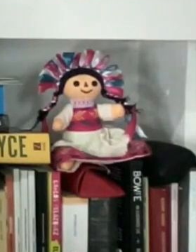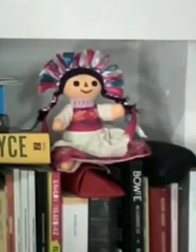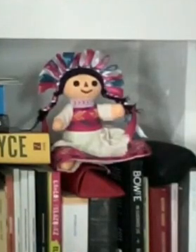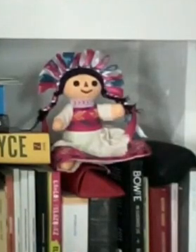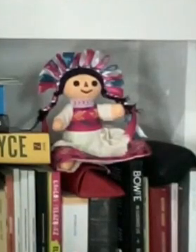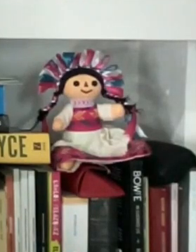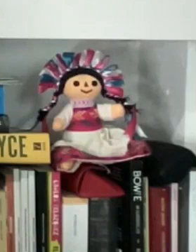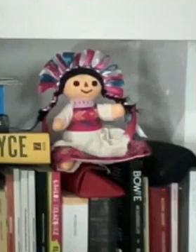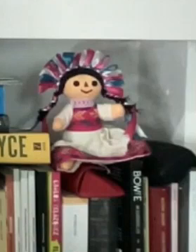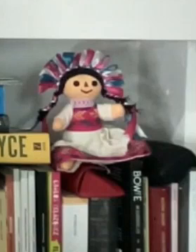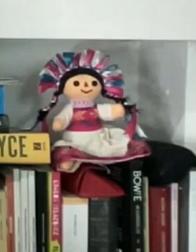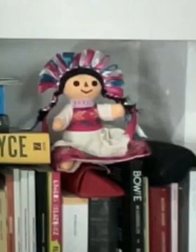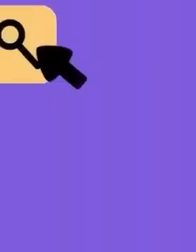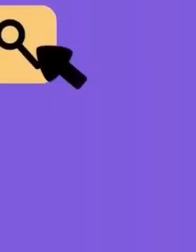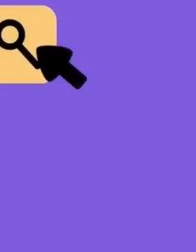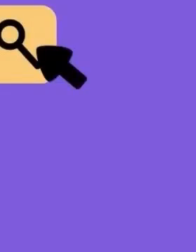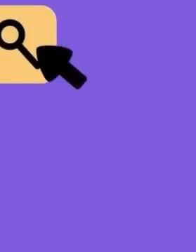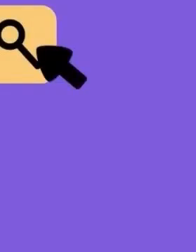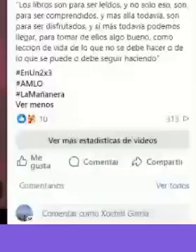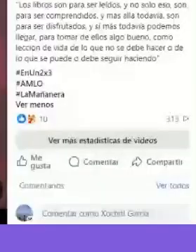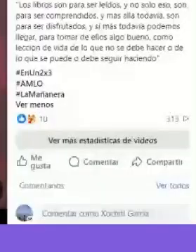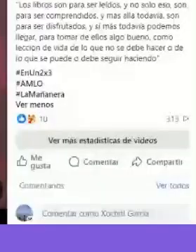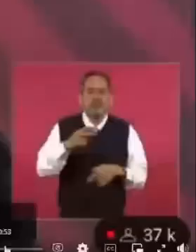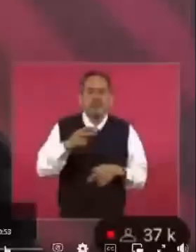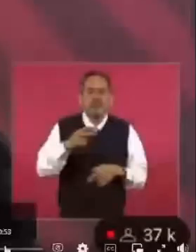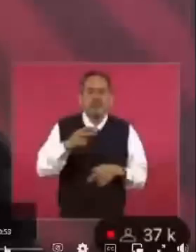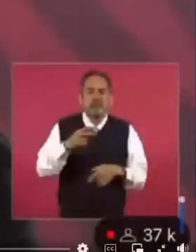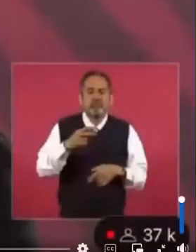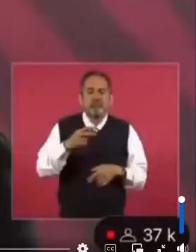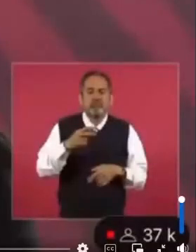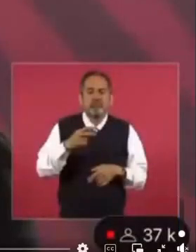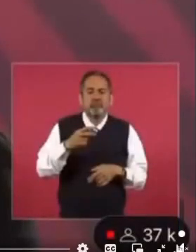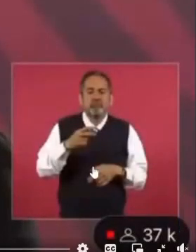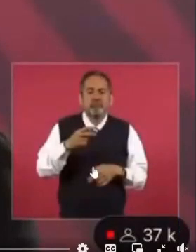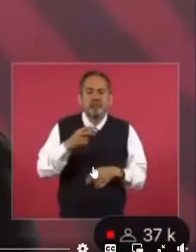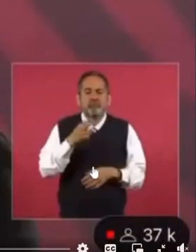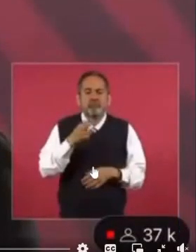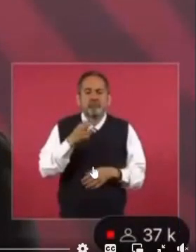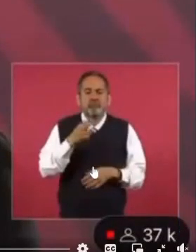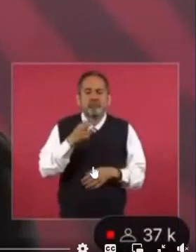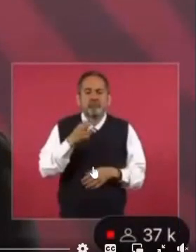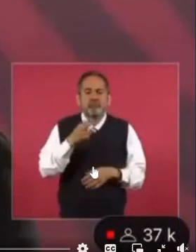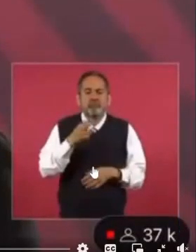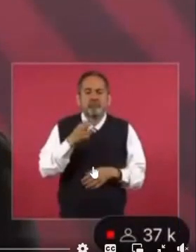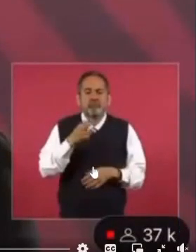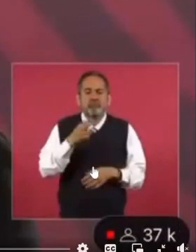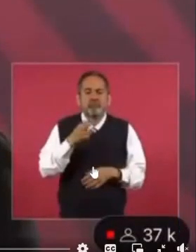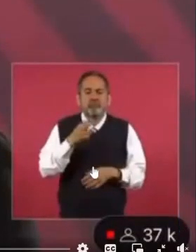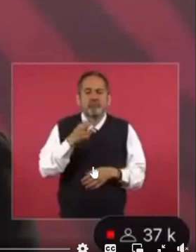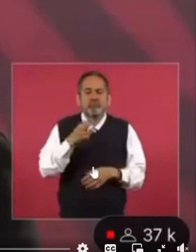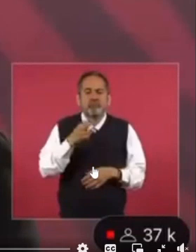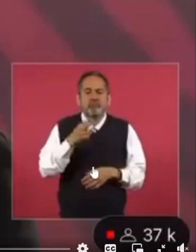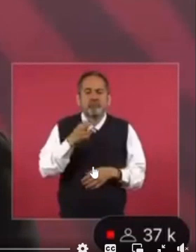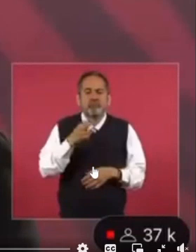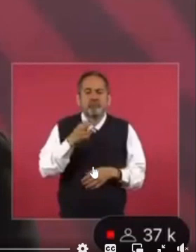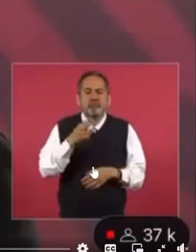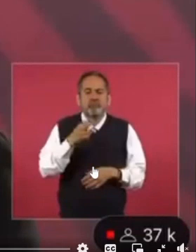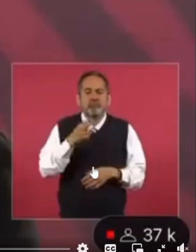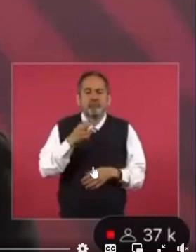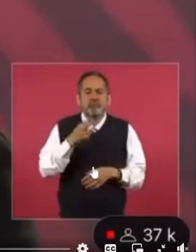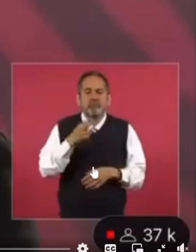el gobierno del presidente Andrés Manuel López Obrador, y fue esta cuestión de los fandangos por la lectura,